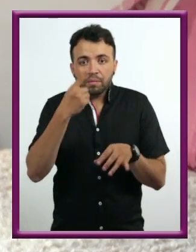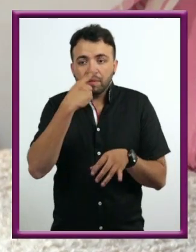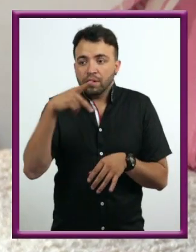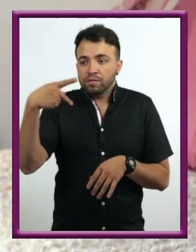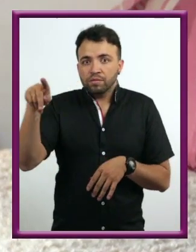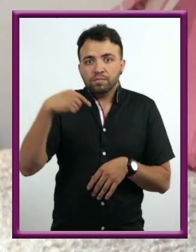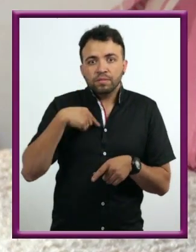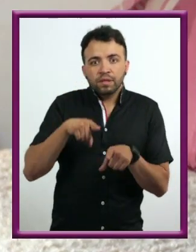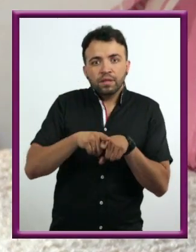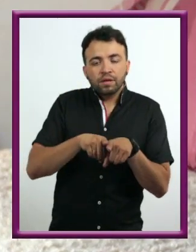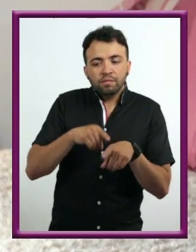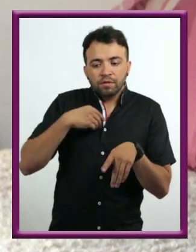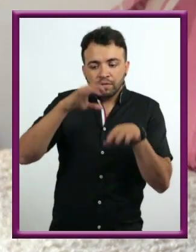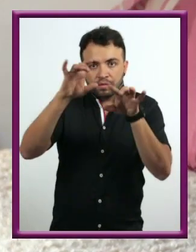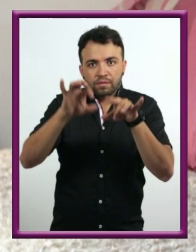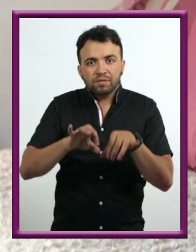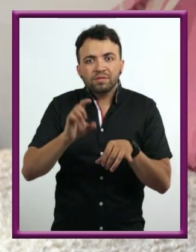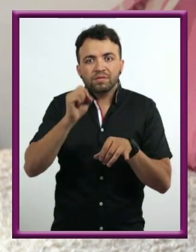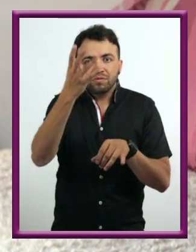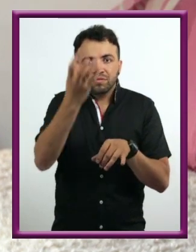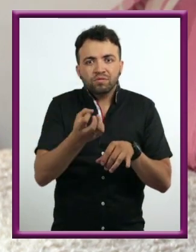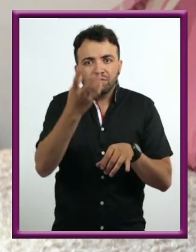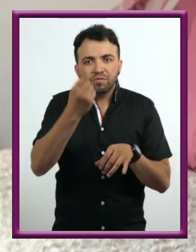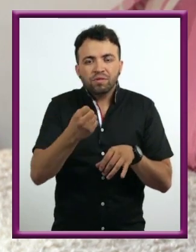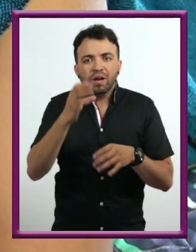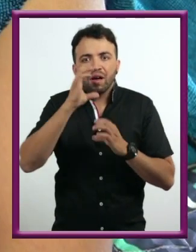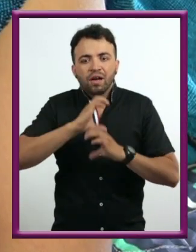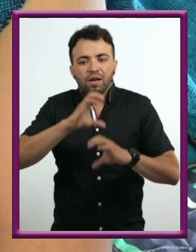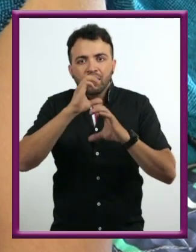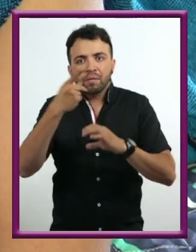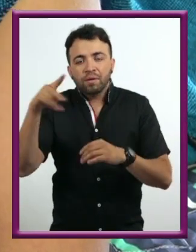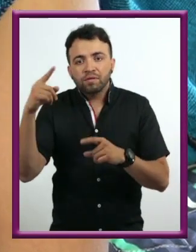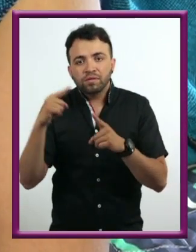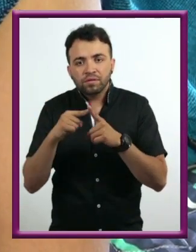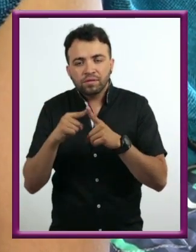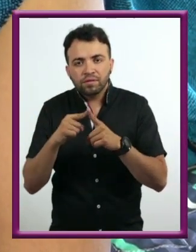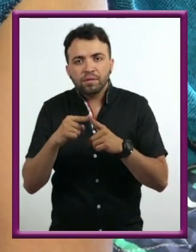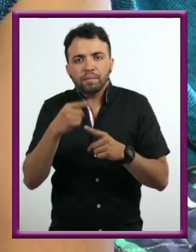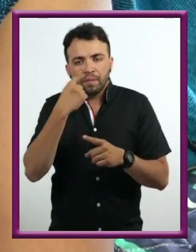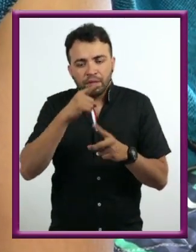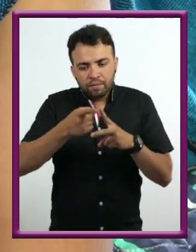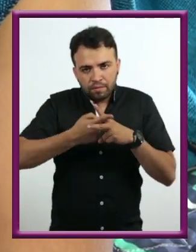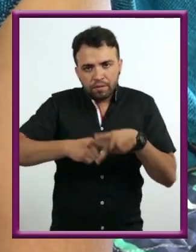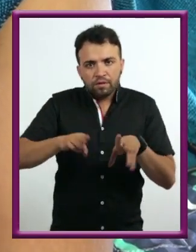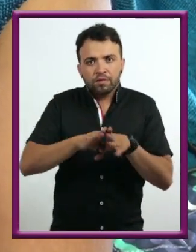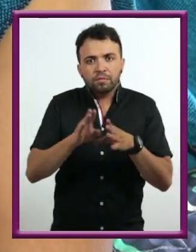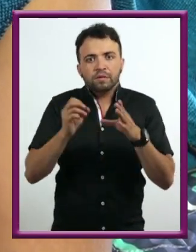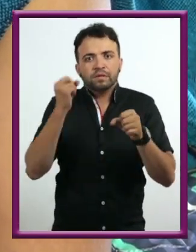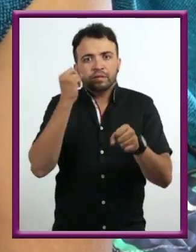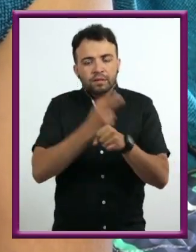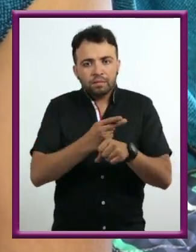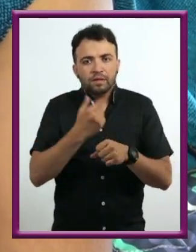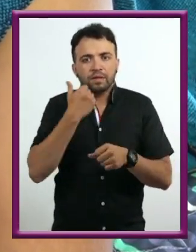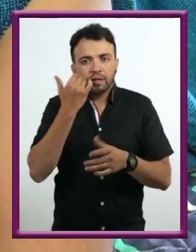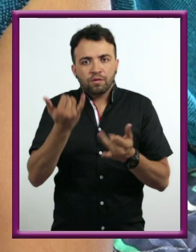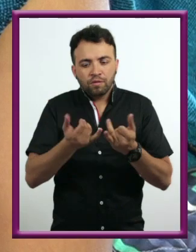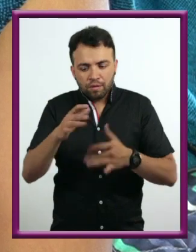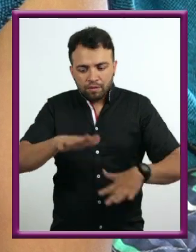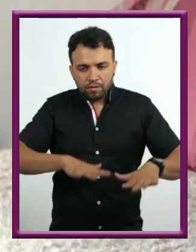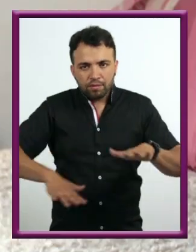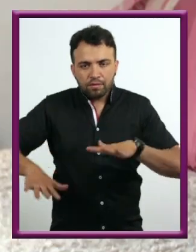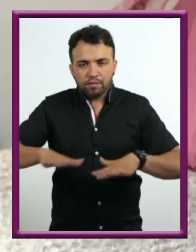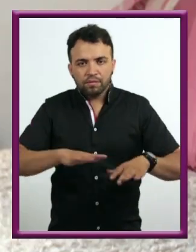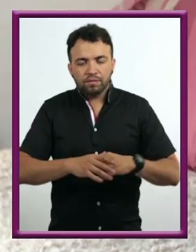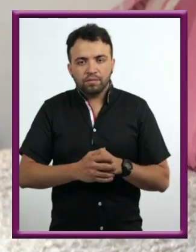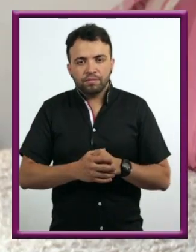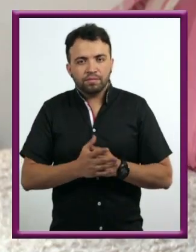sus clases. Iba a ser rapidísimo, para que terminara pronto su tarea y pudiéramos ponernos a jugar más temprano el juego de mesa que les gusta a ella y